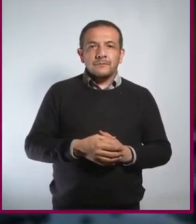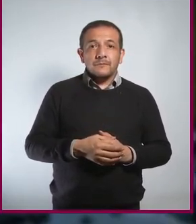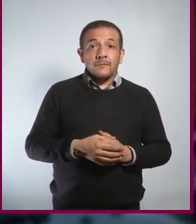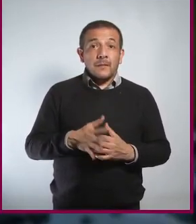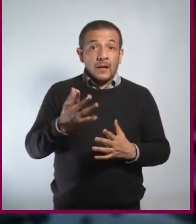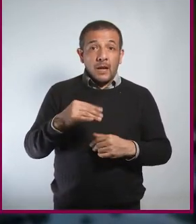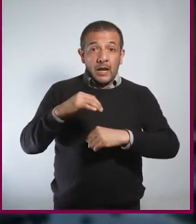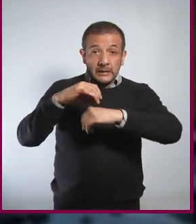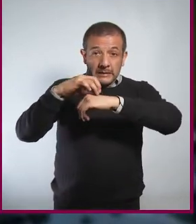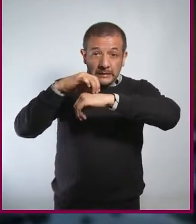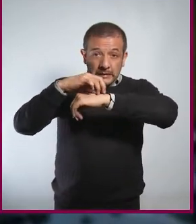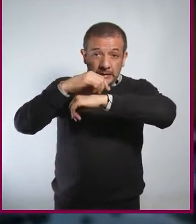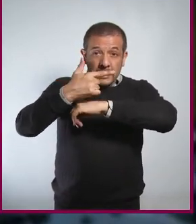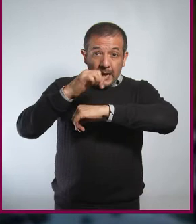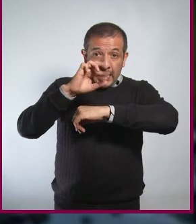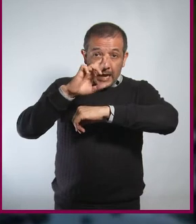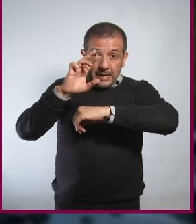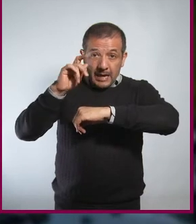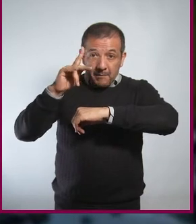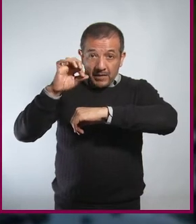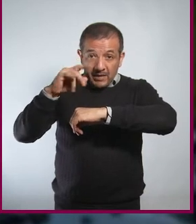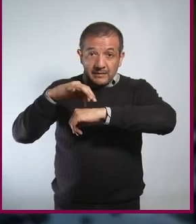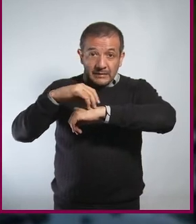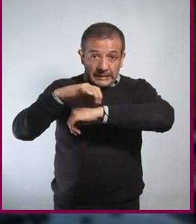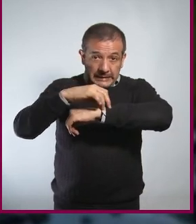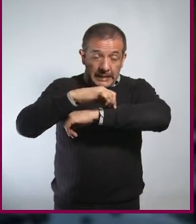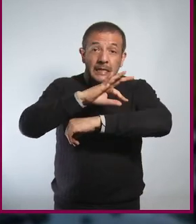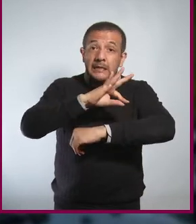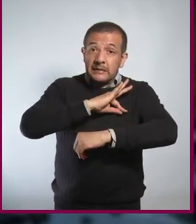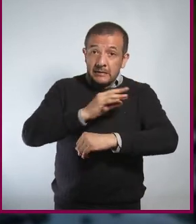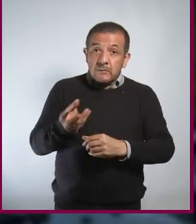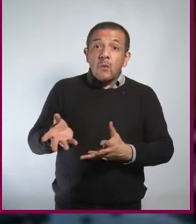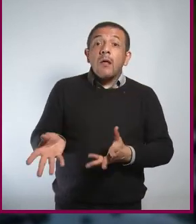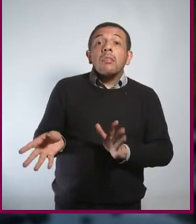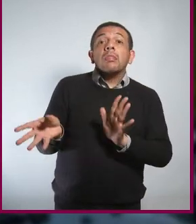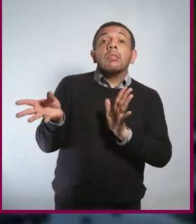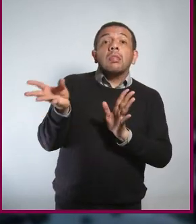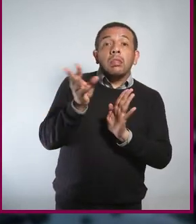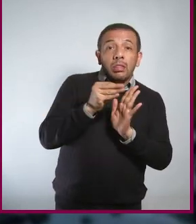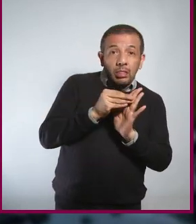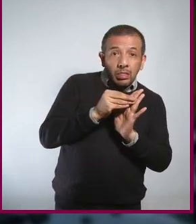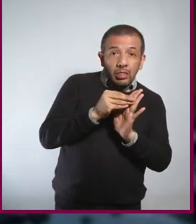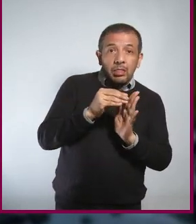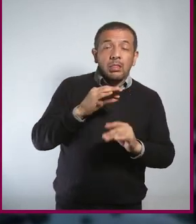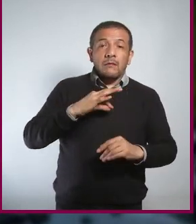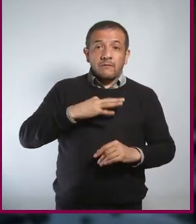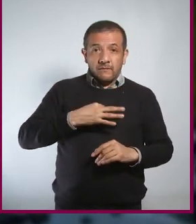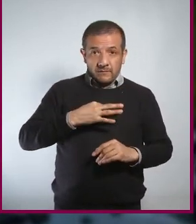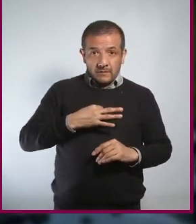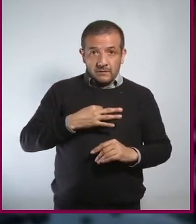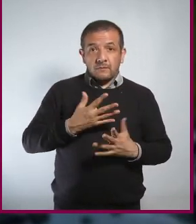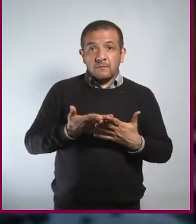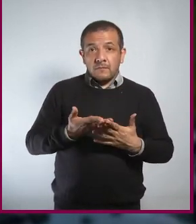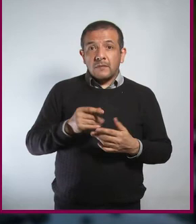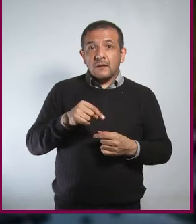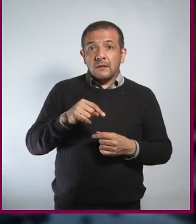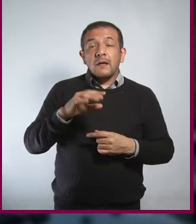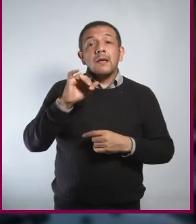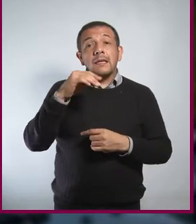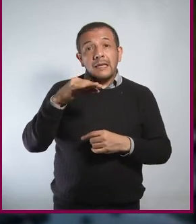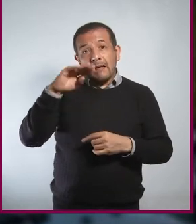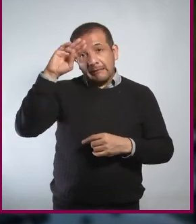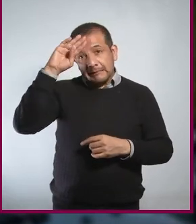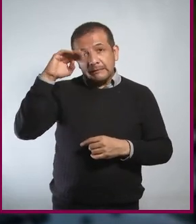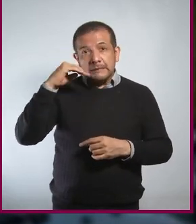Las garrapatas también son vectores capaces de transmitir enfermedades. Una de ellas es la infección bacteriana conocida como